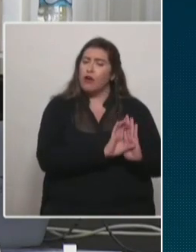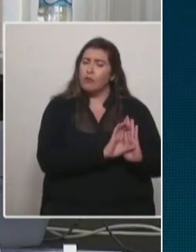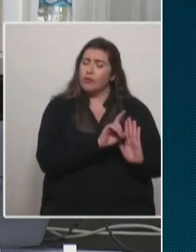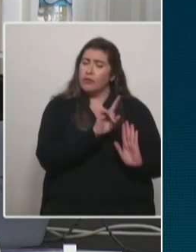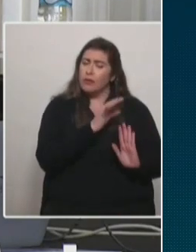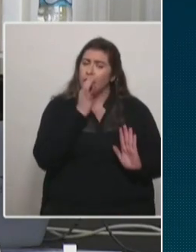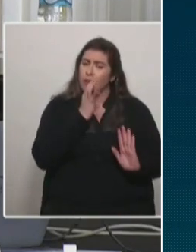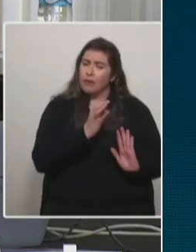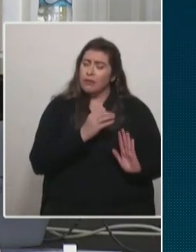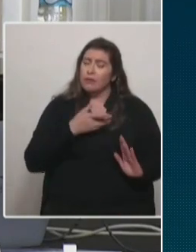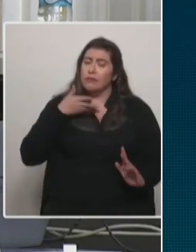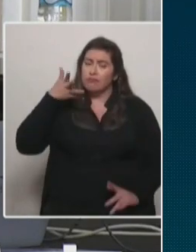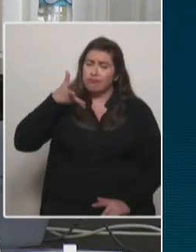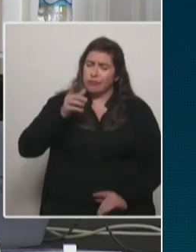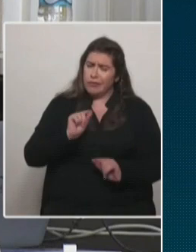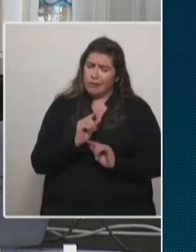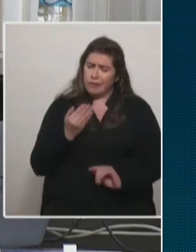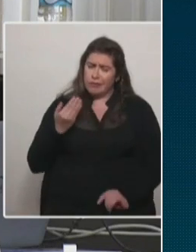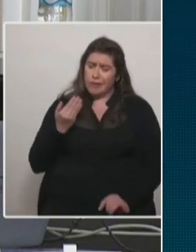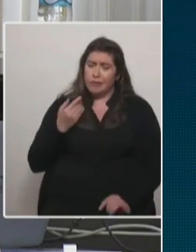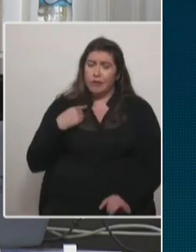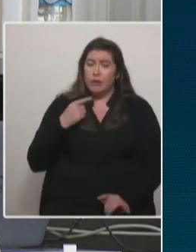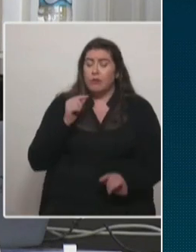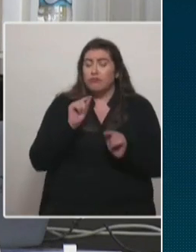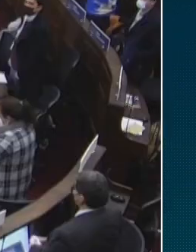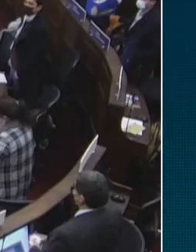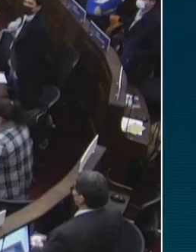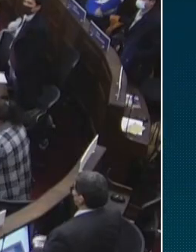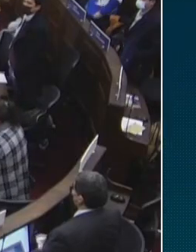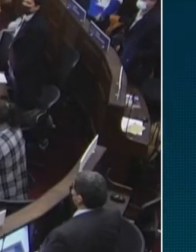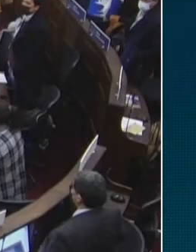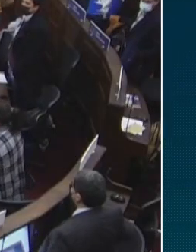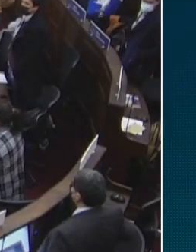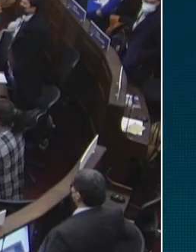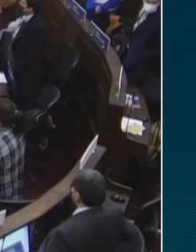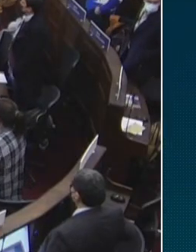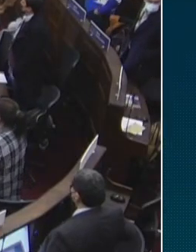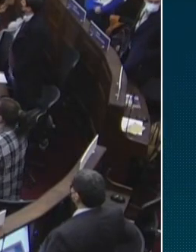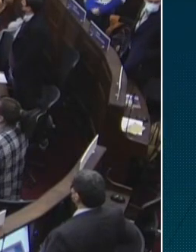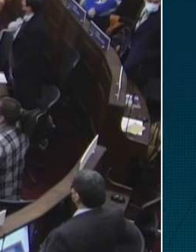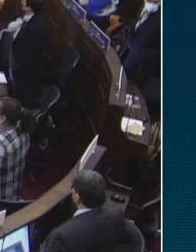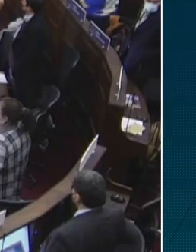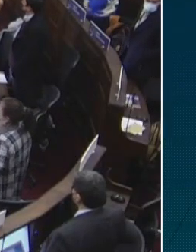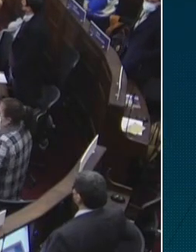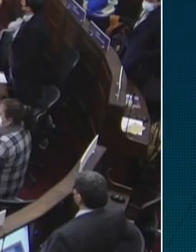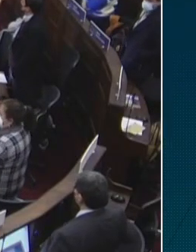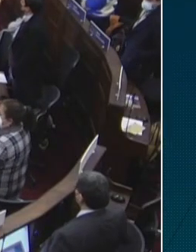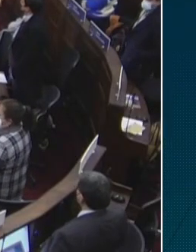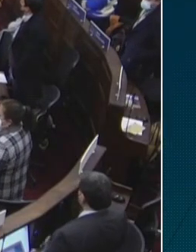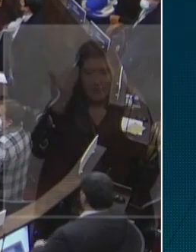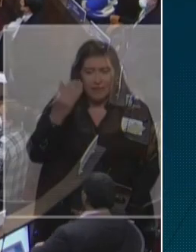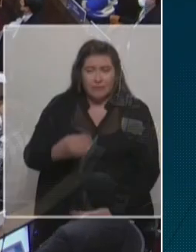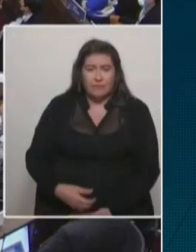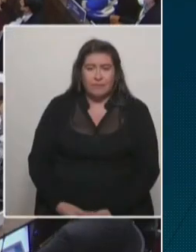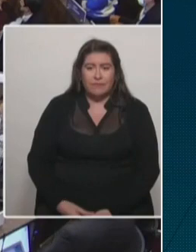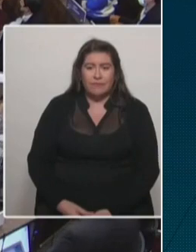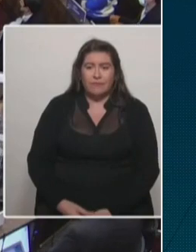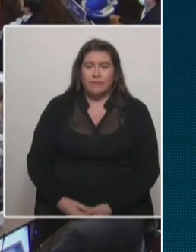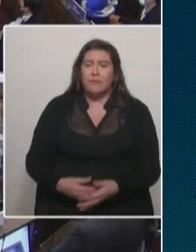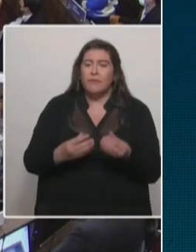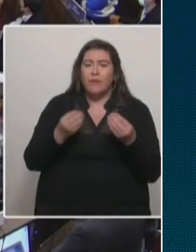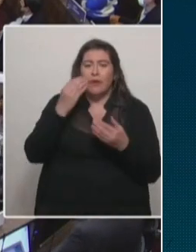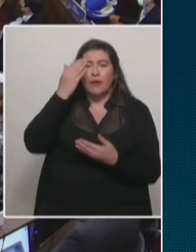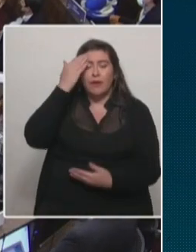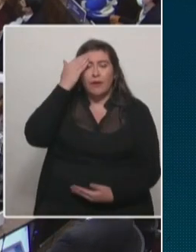un desafío en el sentido de que por ejemplo la primera semana estuvo la machine ya después está última